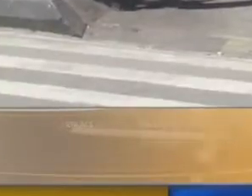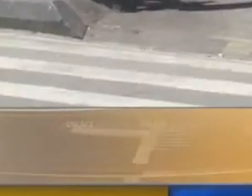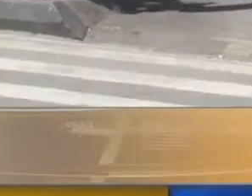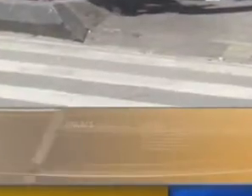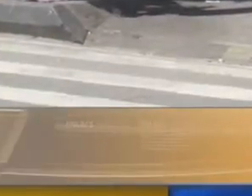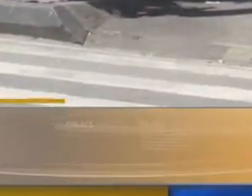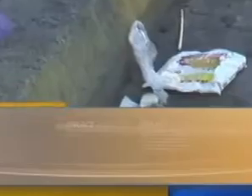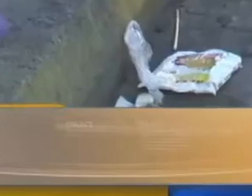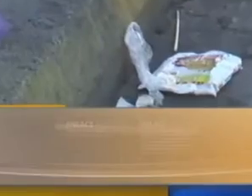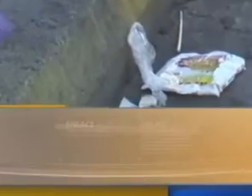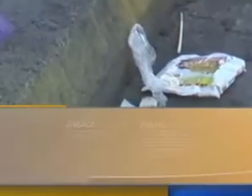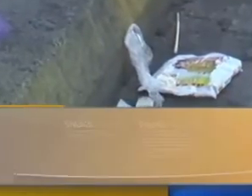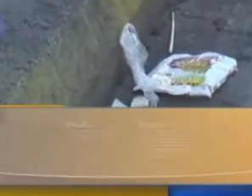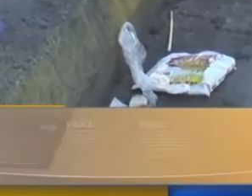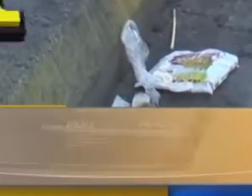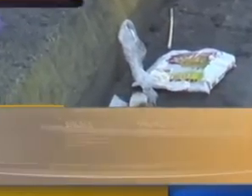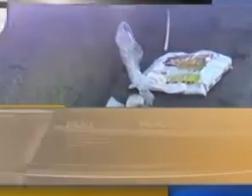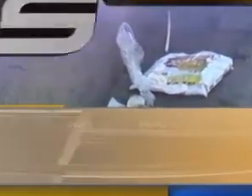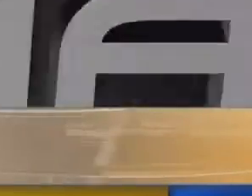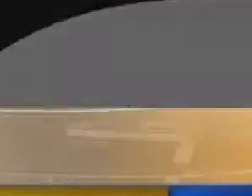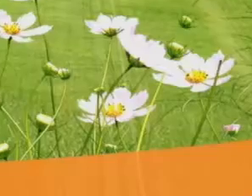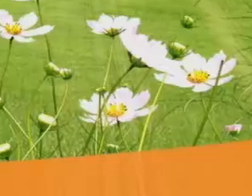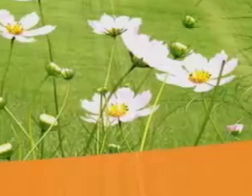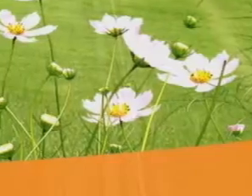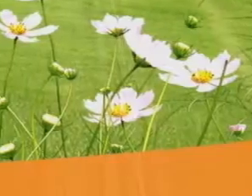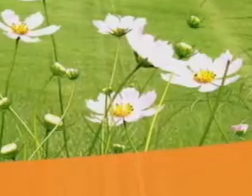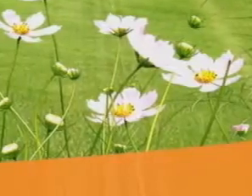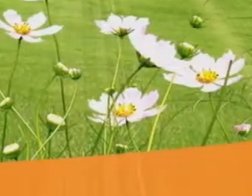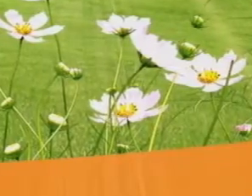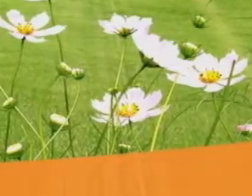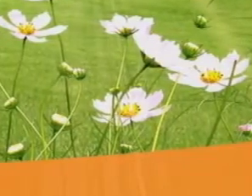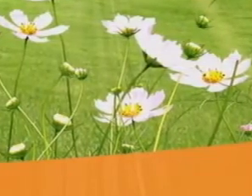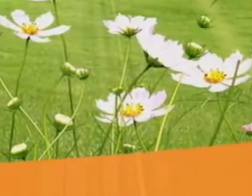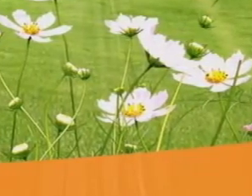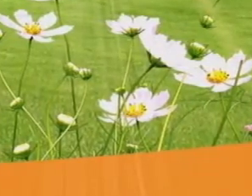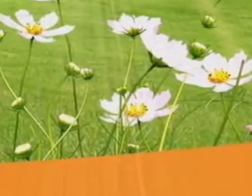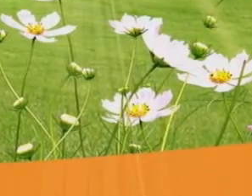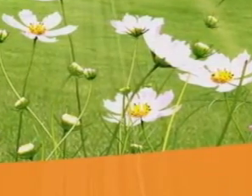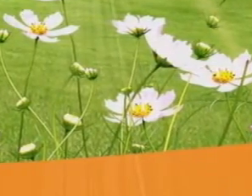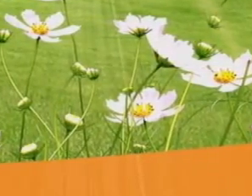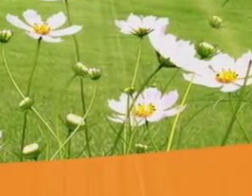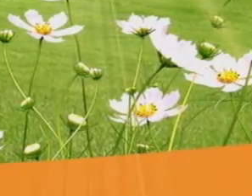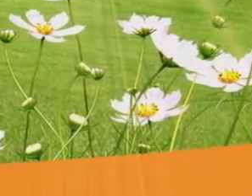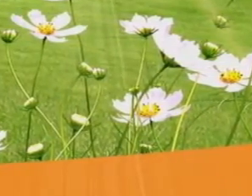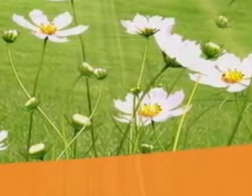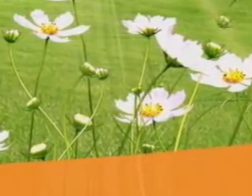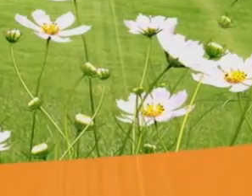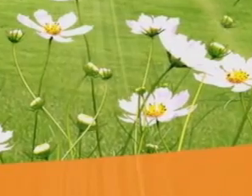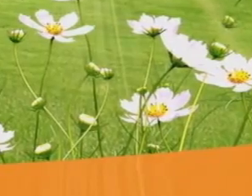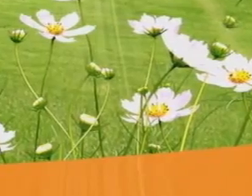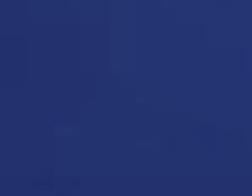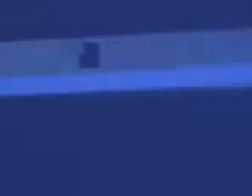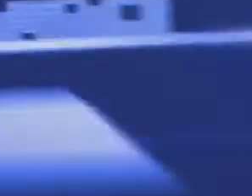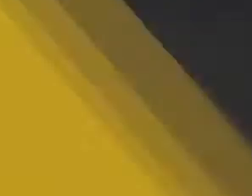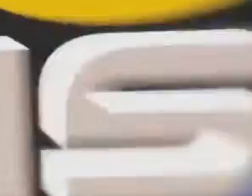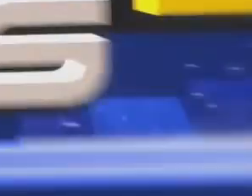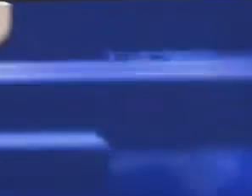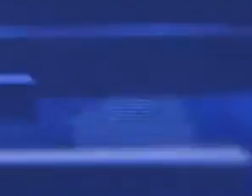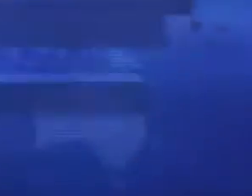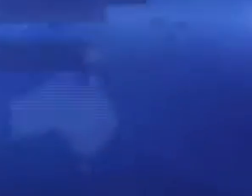implementada por la Organización de las Naciones Unidas, con el patrocinio de Barzol Ecológico, Barzol Aroma, Delicias, líder en limpieza.